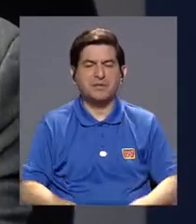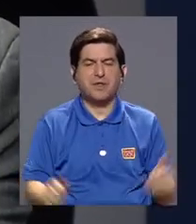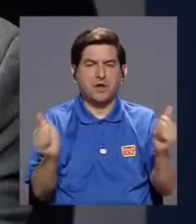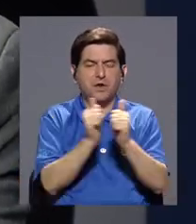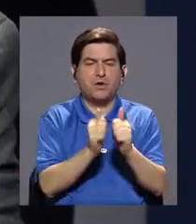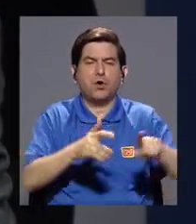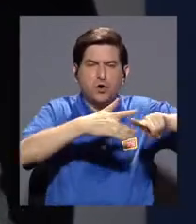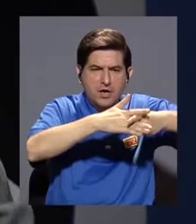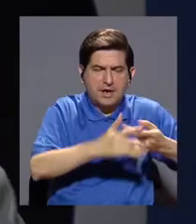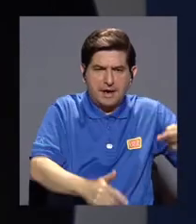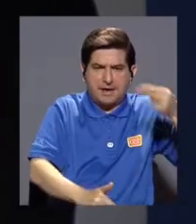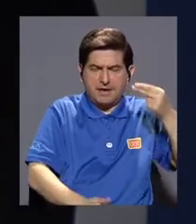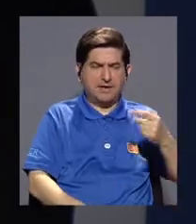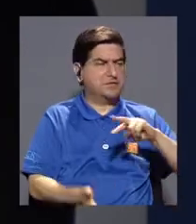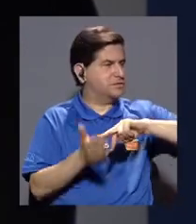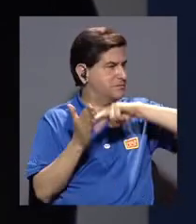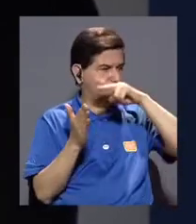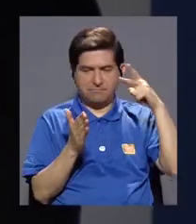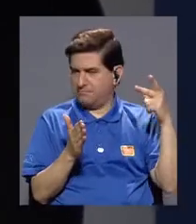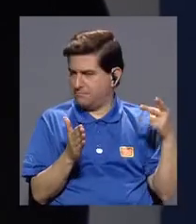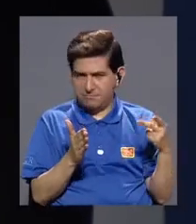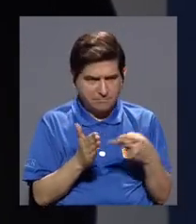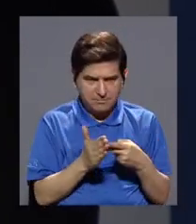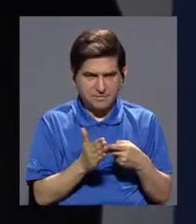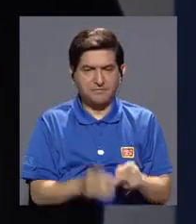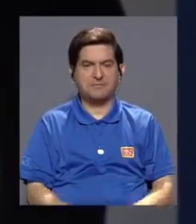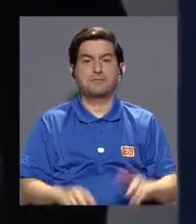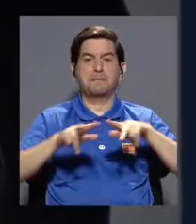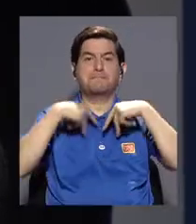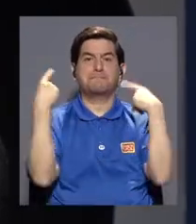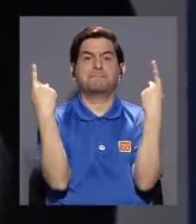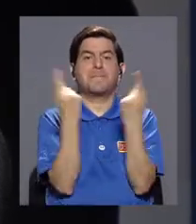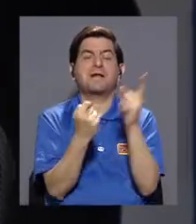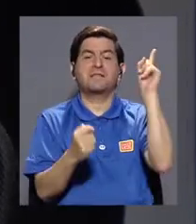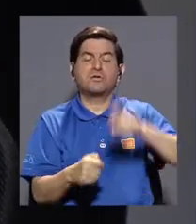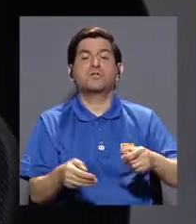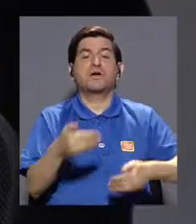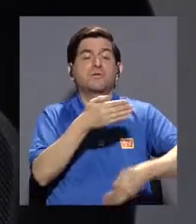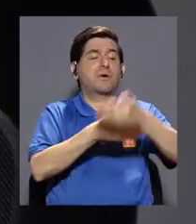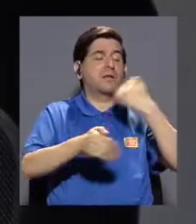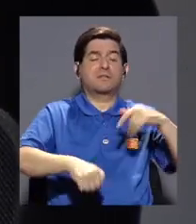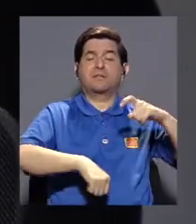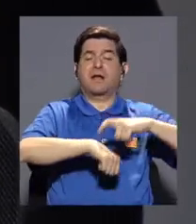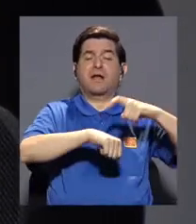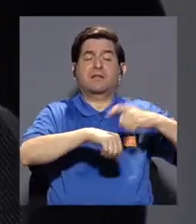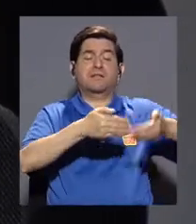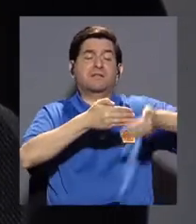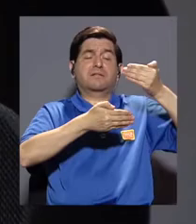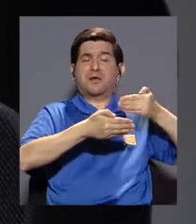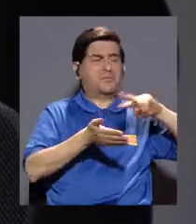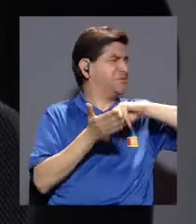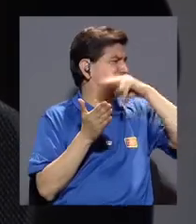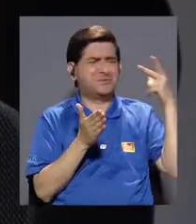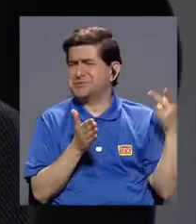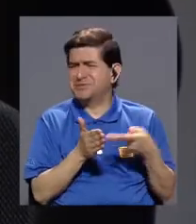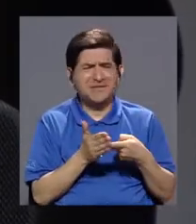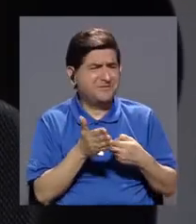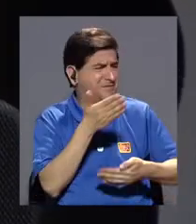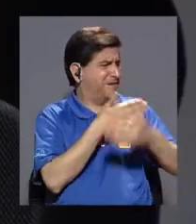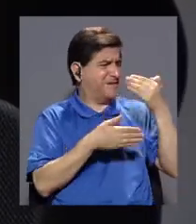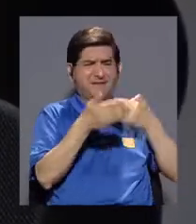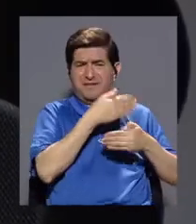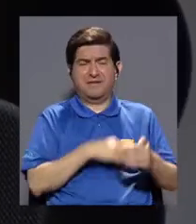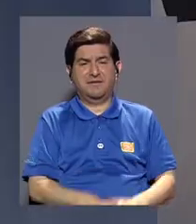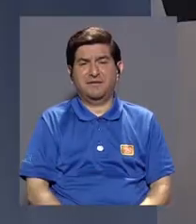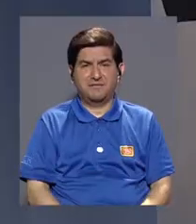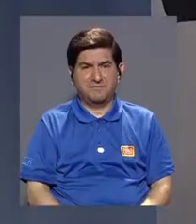raíces históricas. Con esto no quiero decir que entonces los partidos deban volver al pasado, porque no se trata de volver al